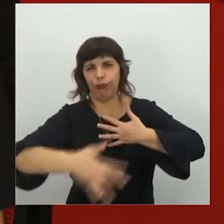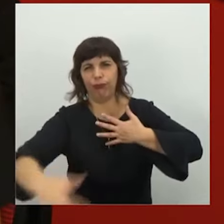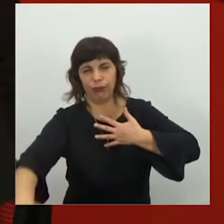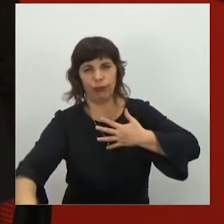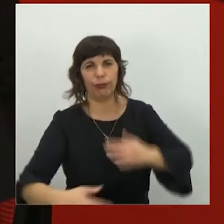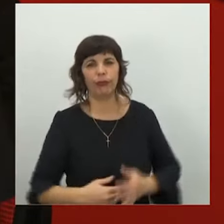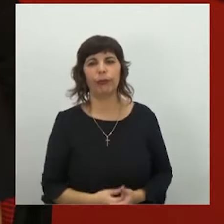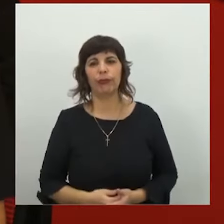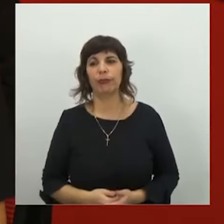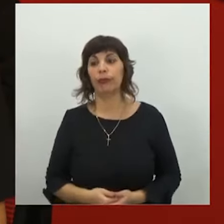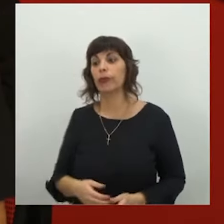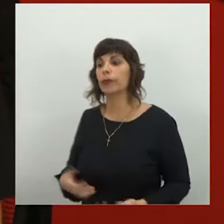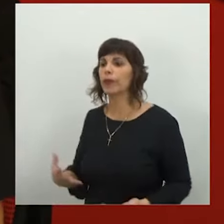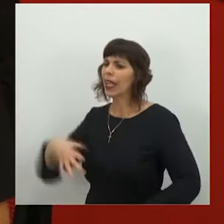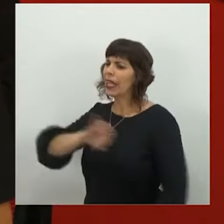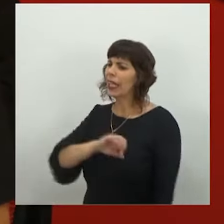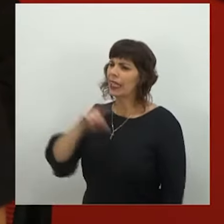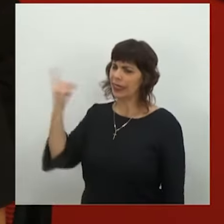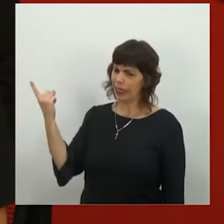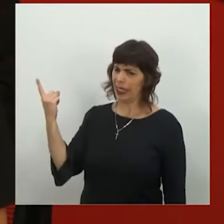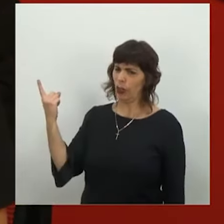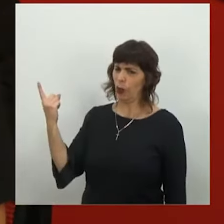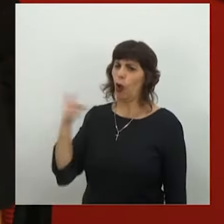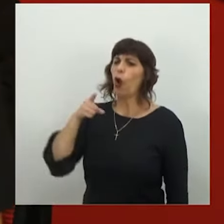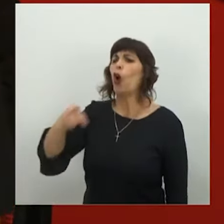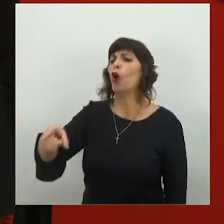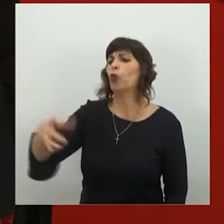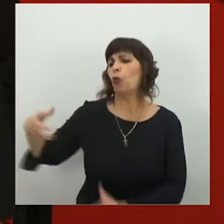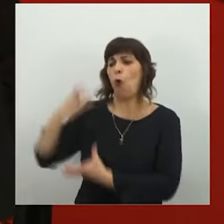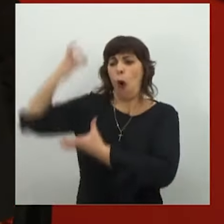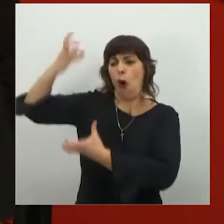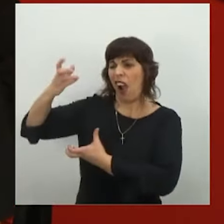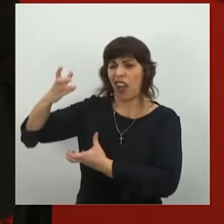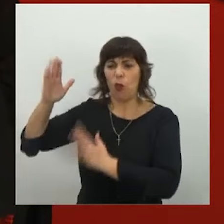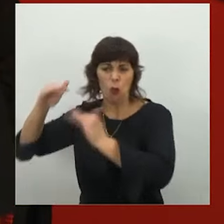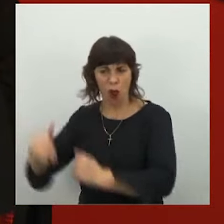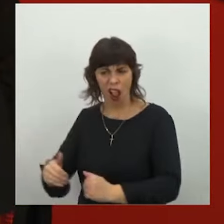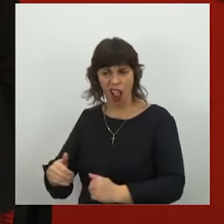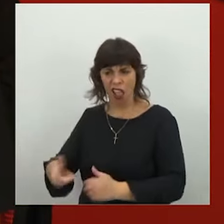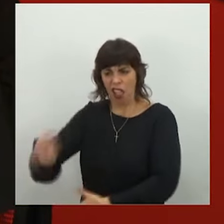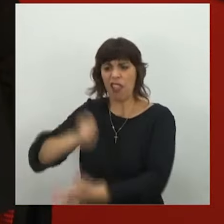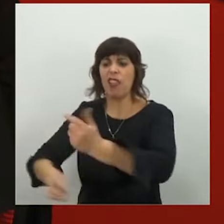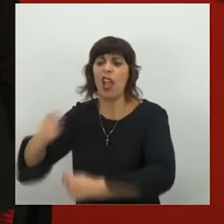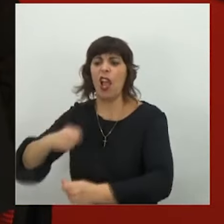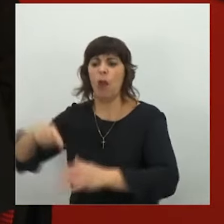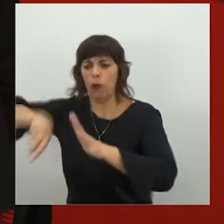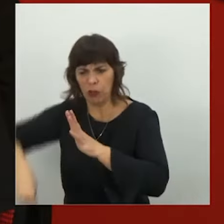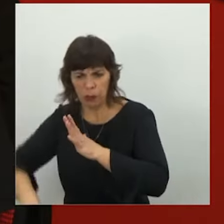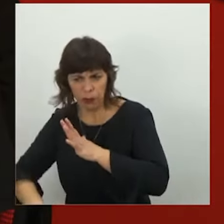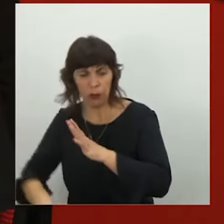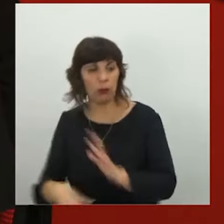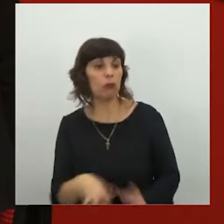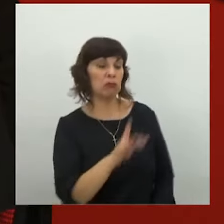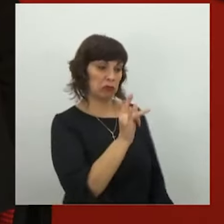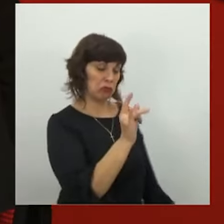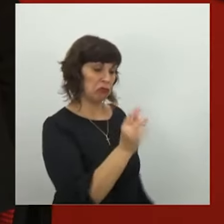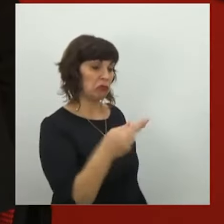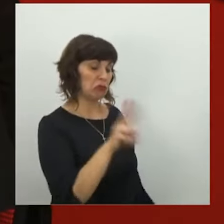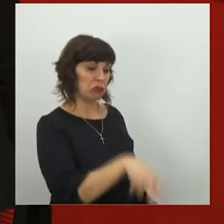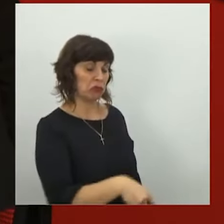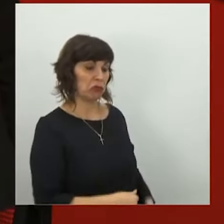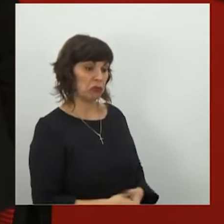La mujer dijo: Señor, no tienes para sacarla y el pozo es hondo. Sí, mujer, tienes razón, pero